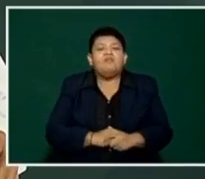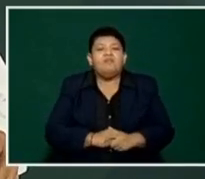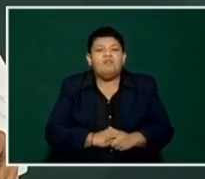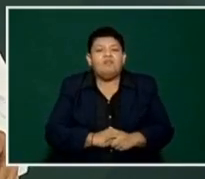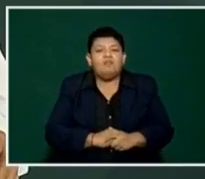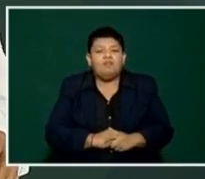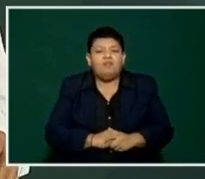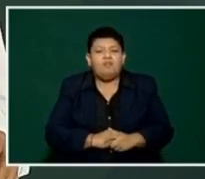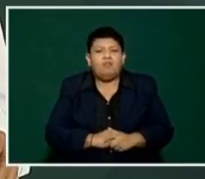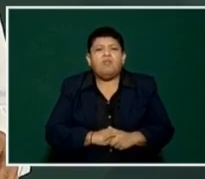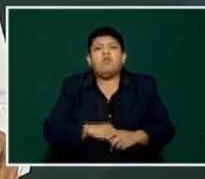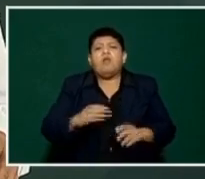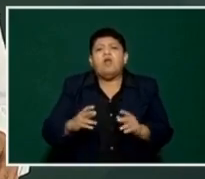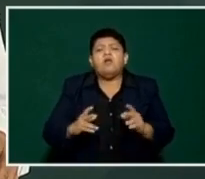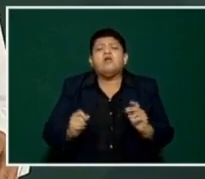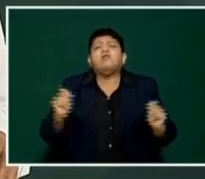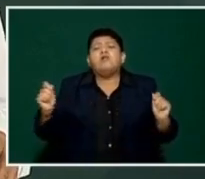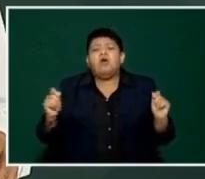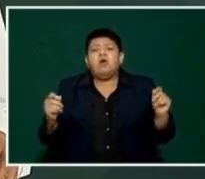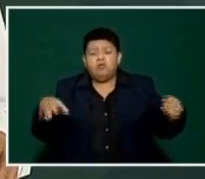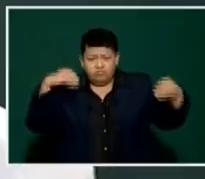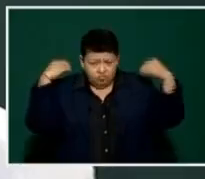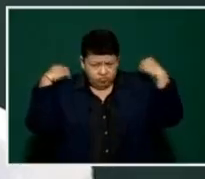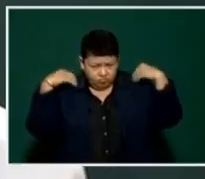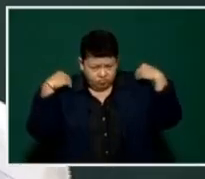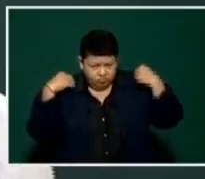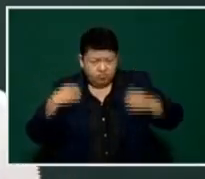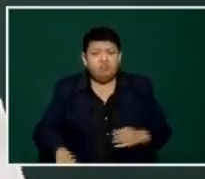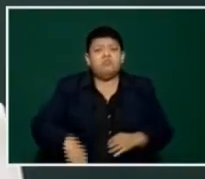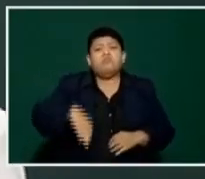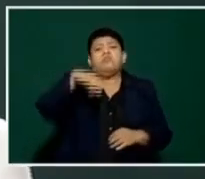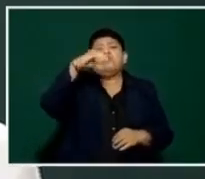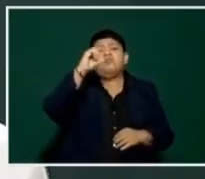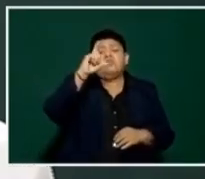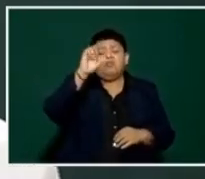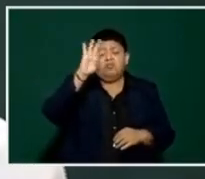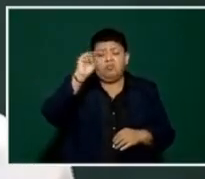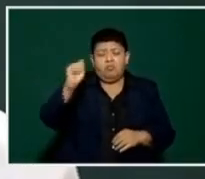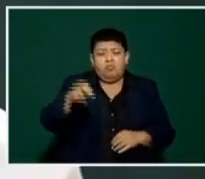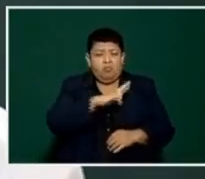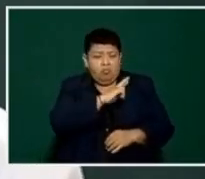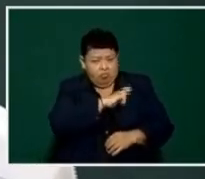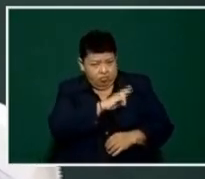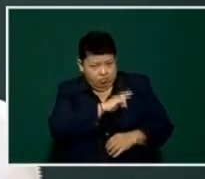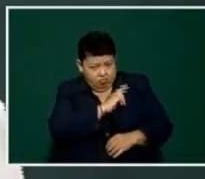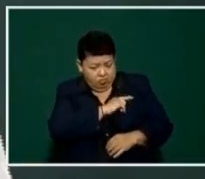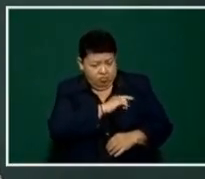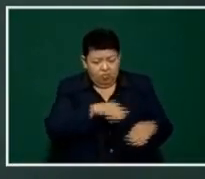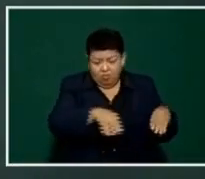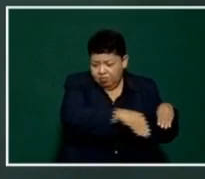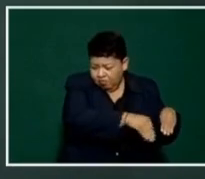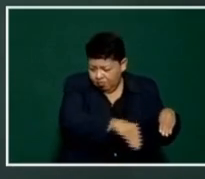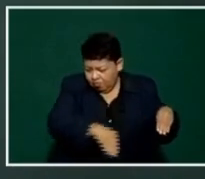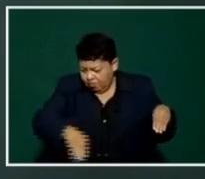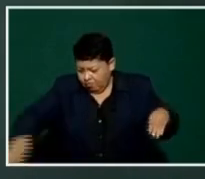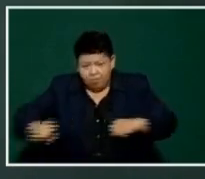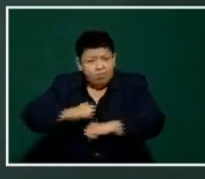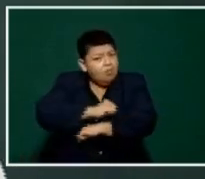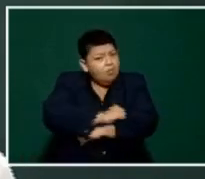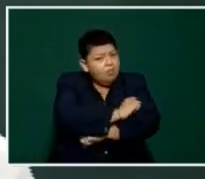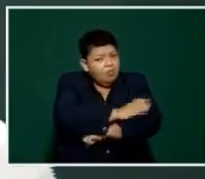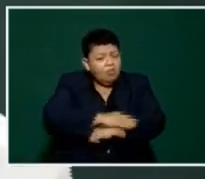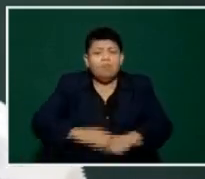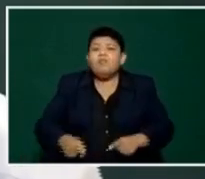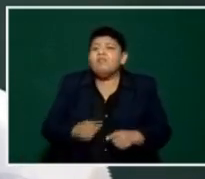tours los clubs de playa los restaurantes a los lados de la playa que son quienes